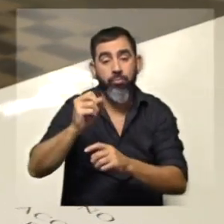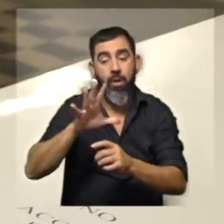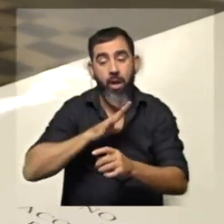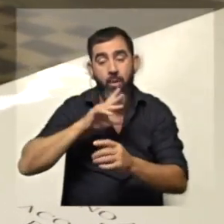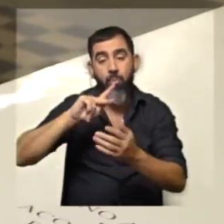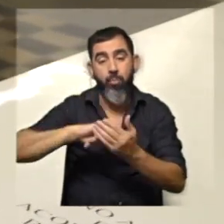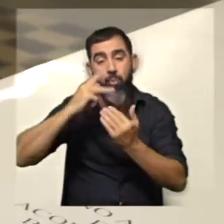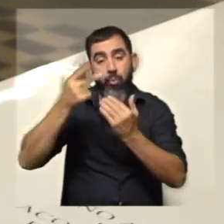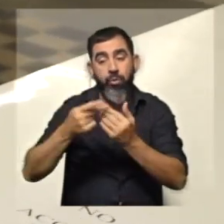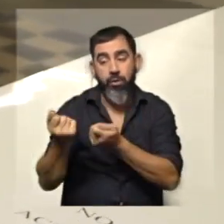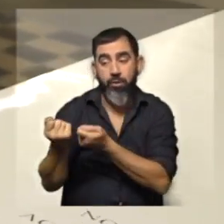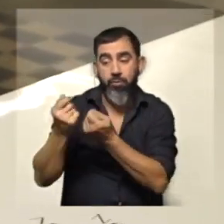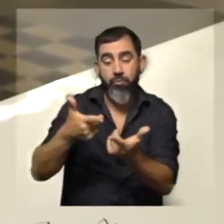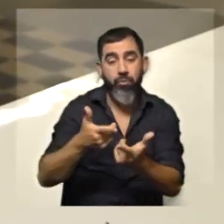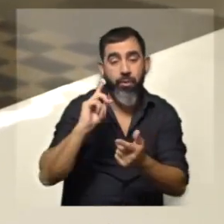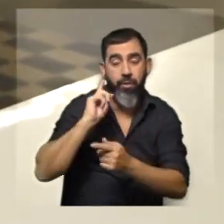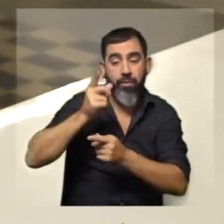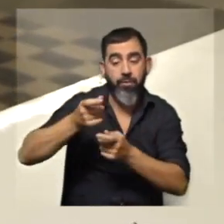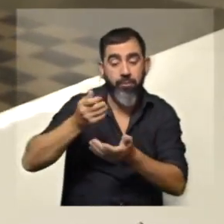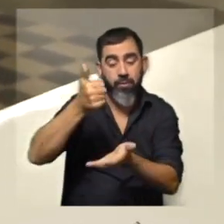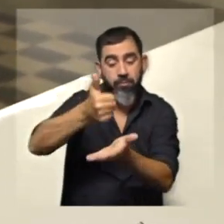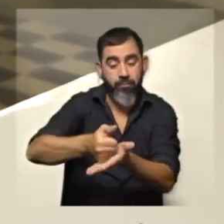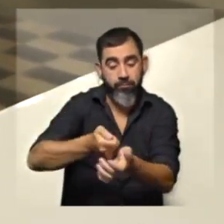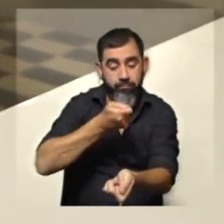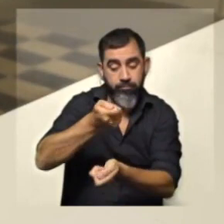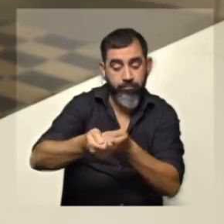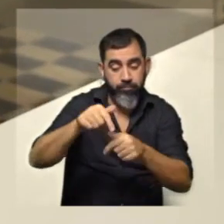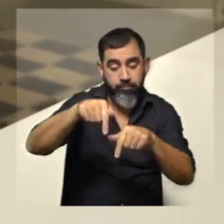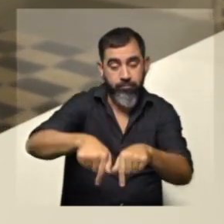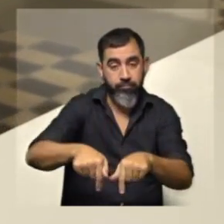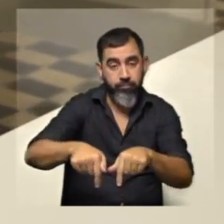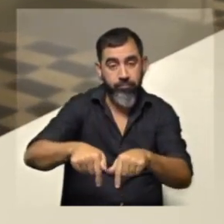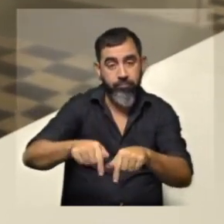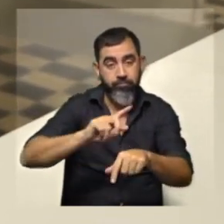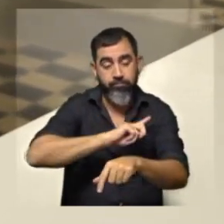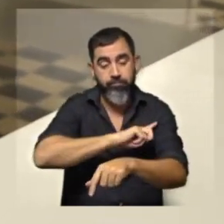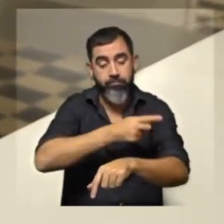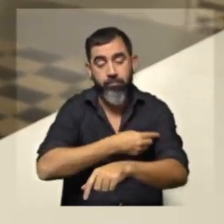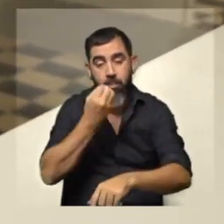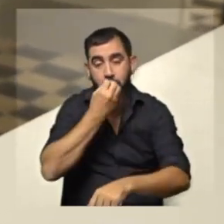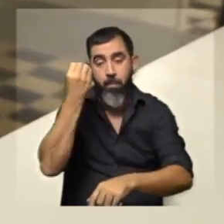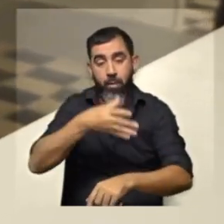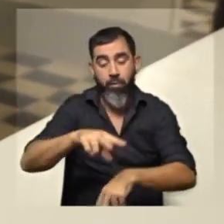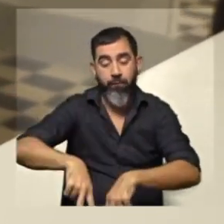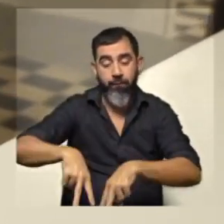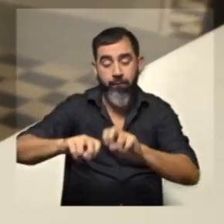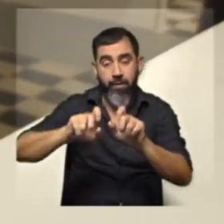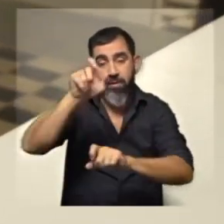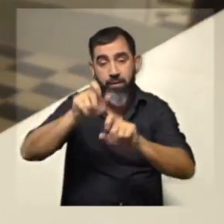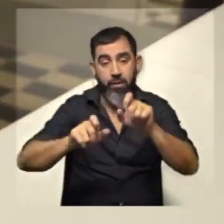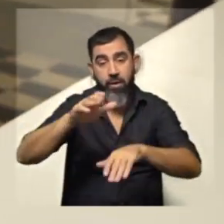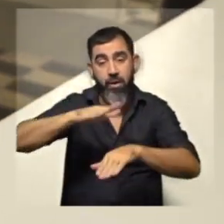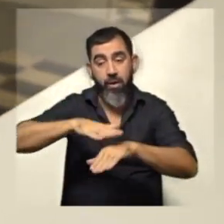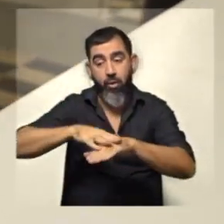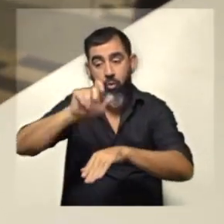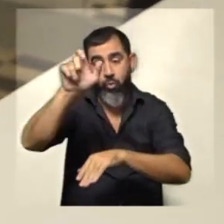proyectos CSIC, pero que se resolvió instalarlos aquí para justamente potenciar a partir de las investigadoras que son sus